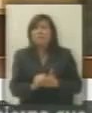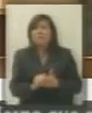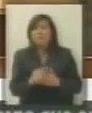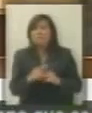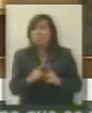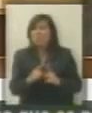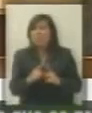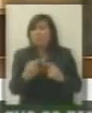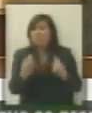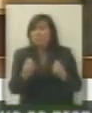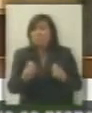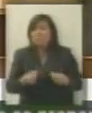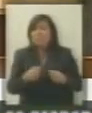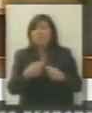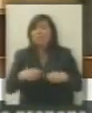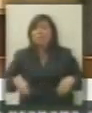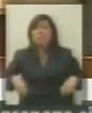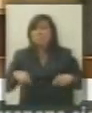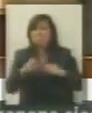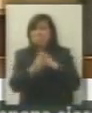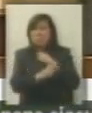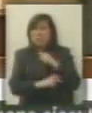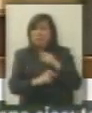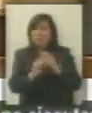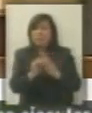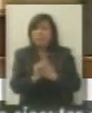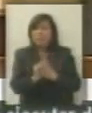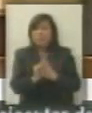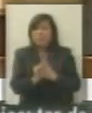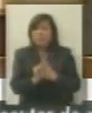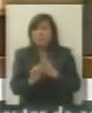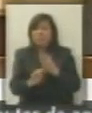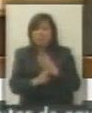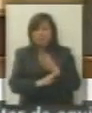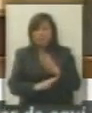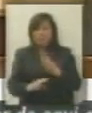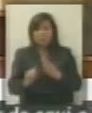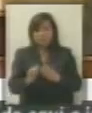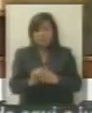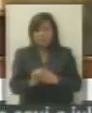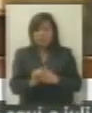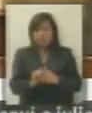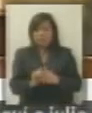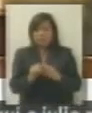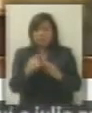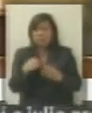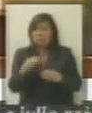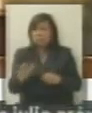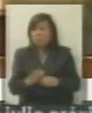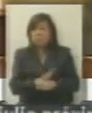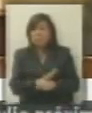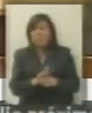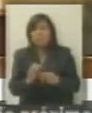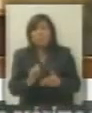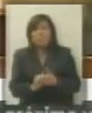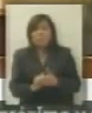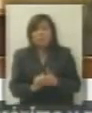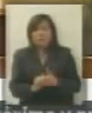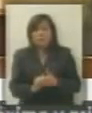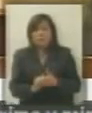indicadores sociales de nuestro país. El acceso a los servicios básicos ha mejorado sustancialmente y